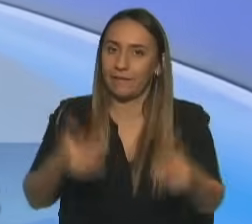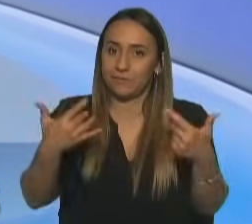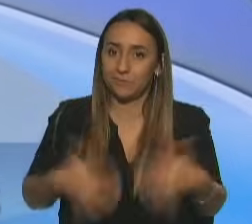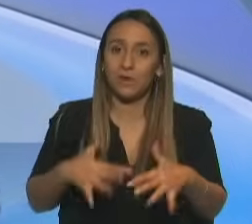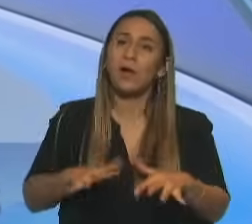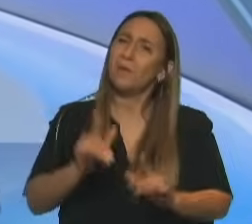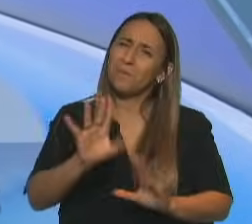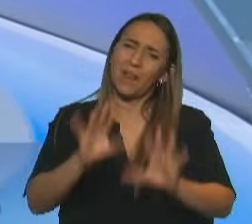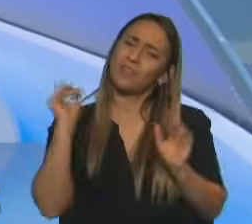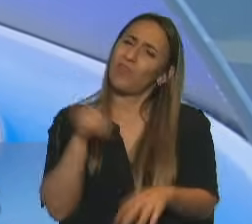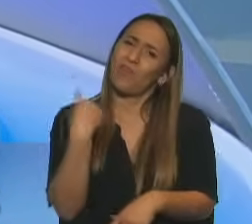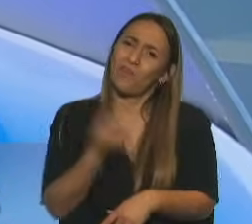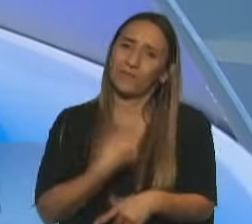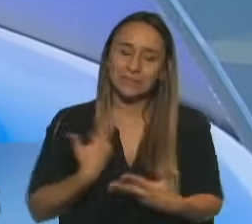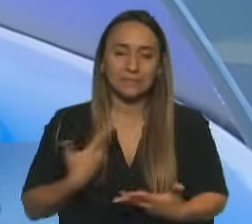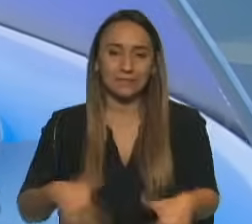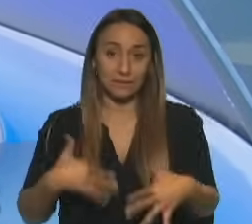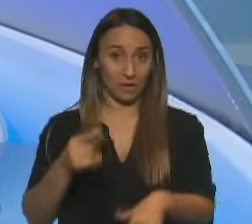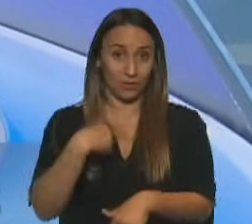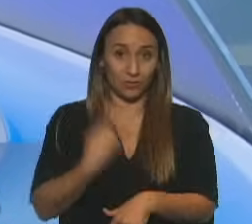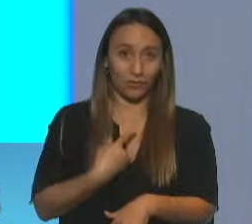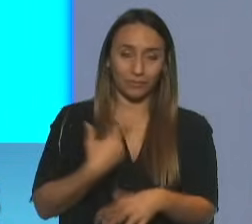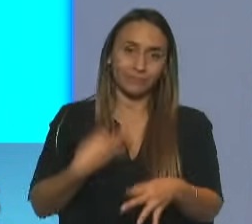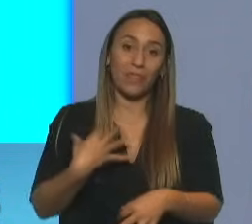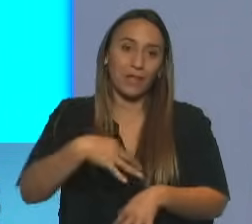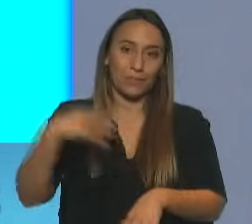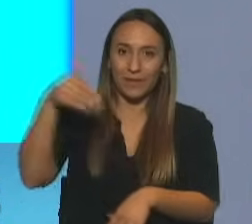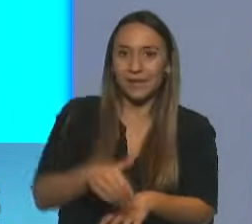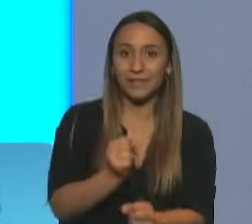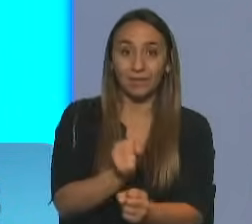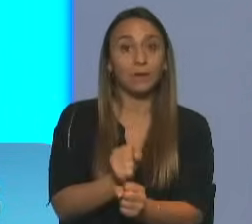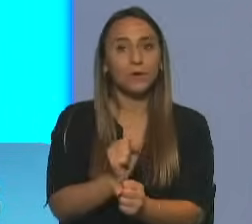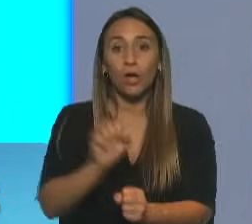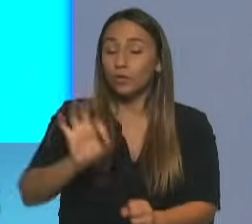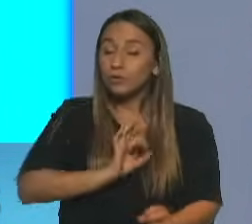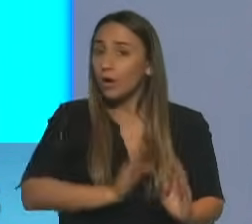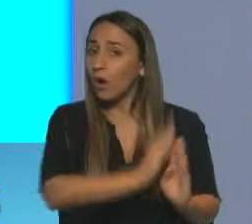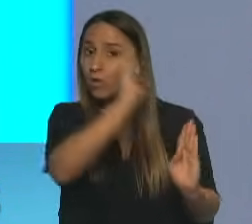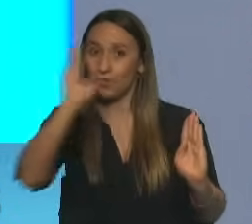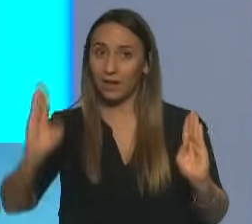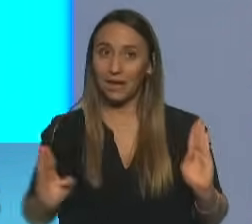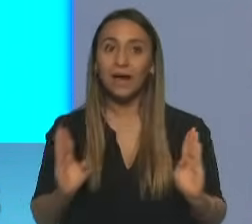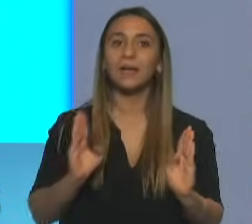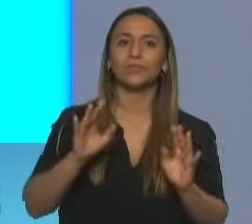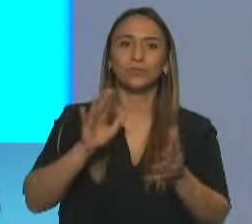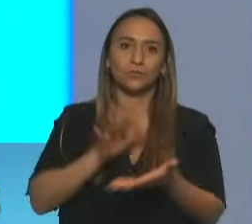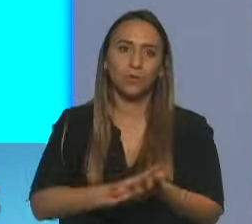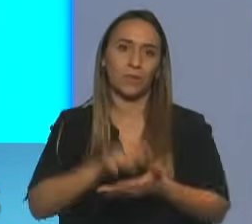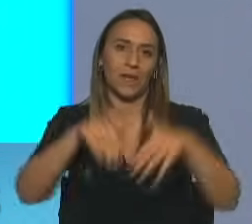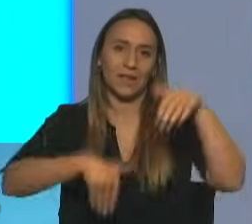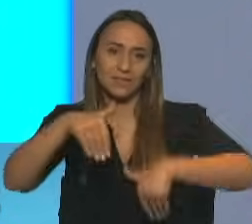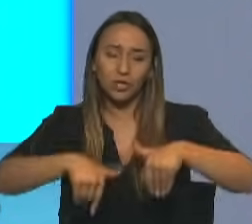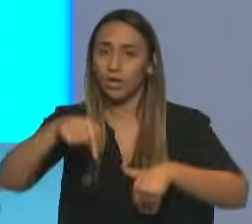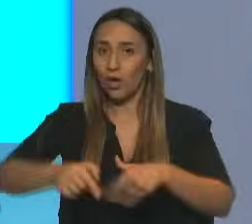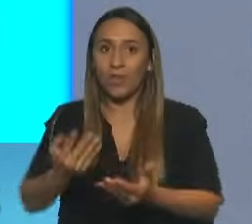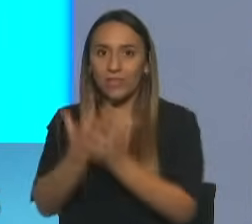mundo, ¿no? Porque, bueno, a nosotros que nos toca laburar, pero qué intenso este año electoral y qué intensa la jornada del día de hoy, con toda la